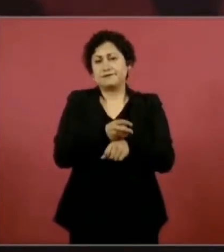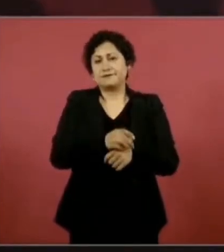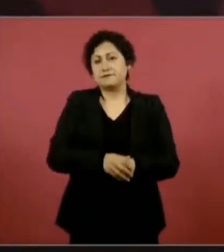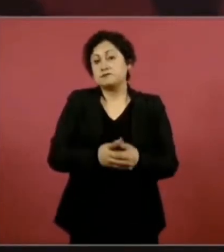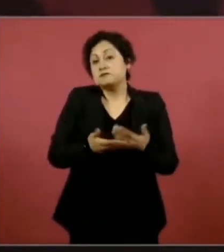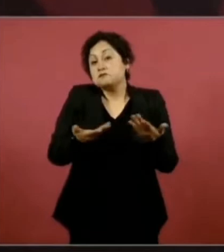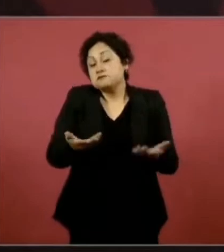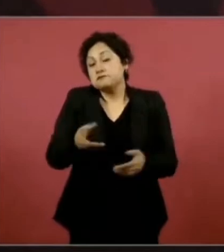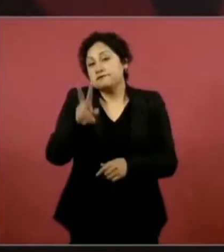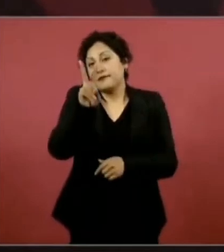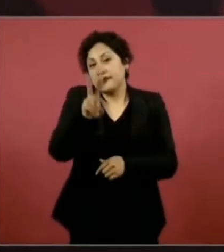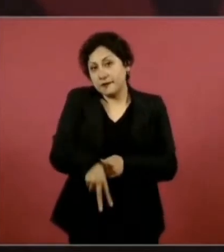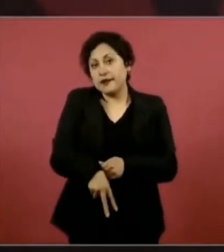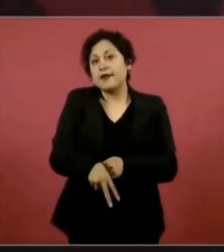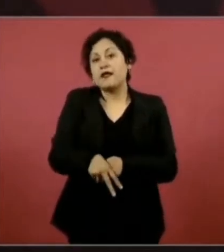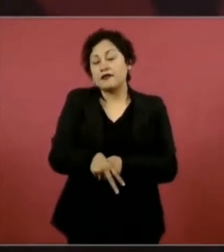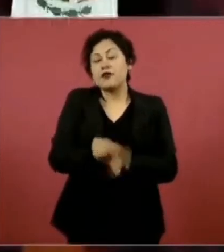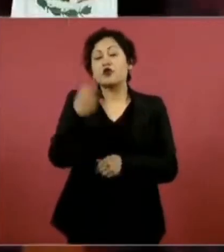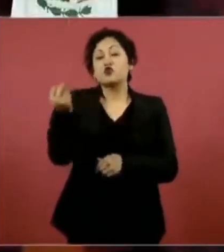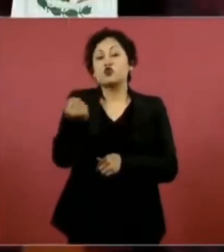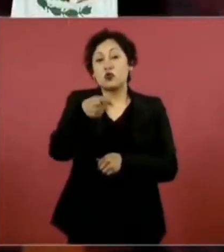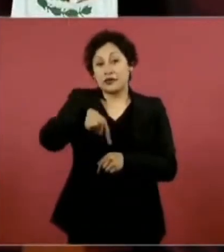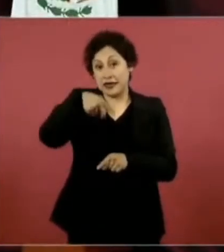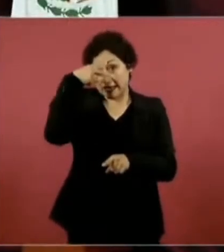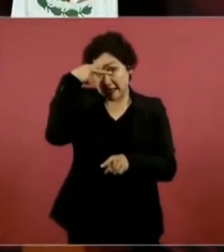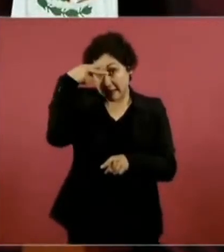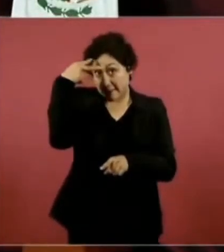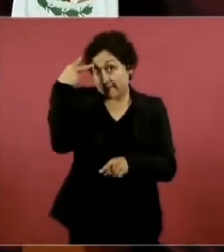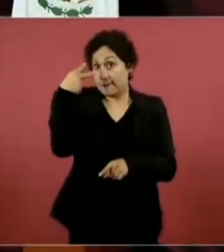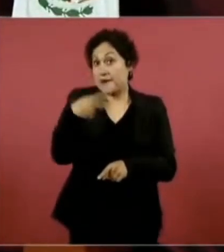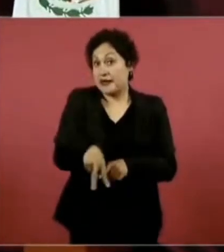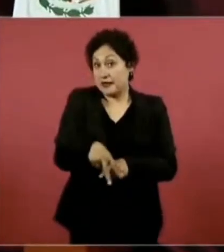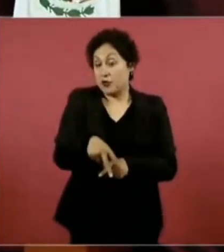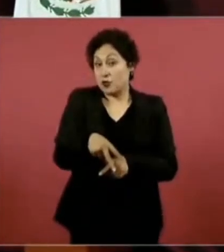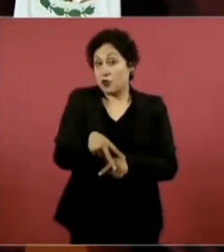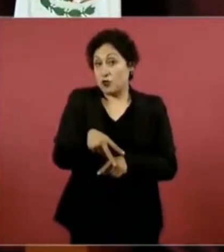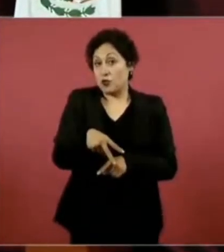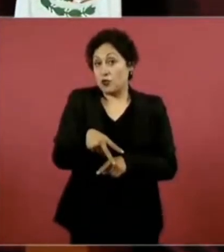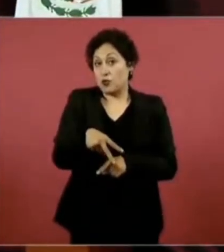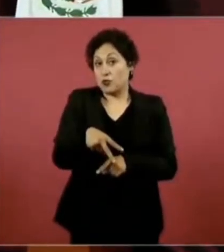tenemos ese problema, porque la mayoría